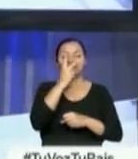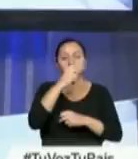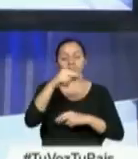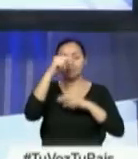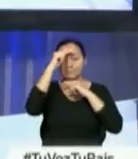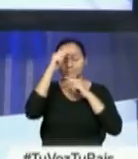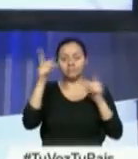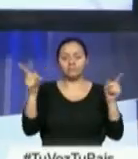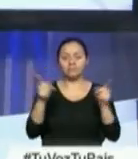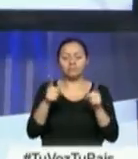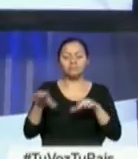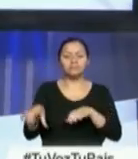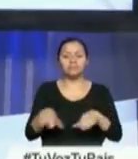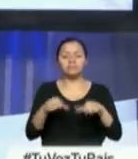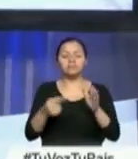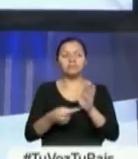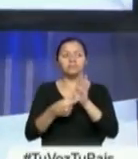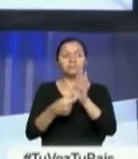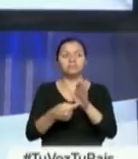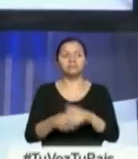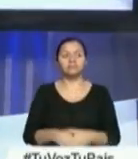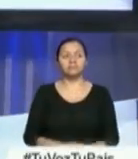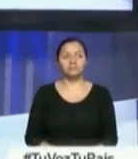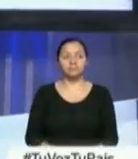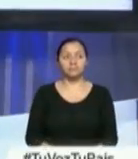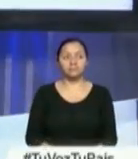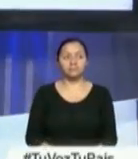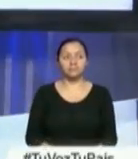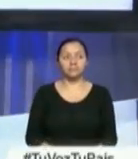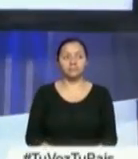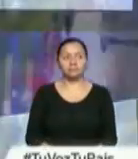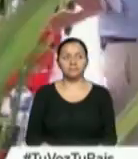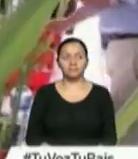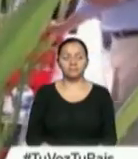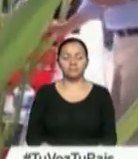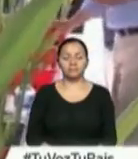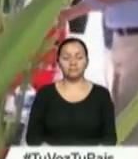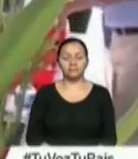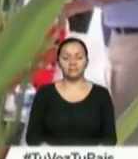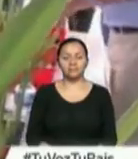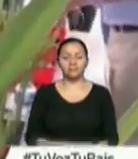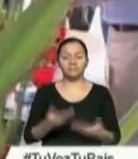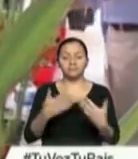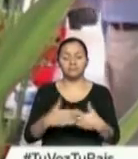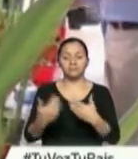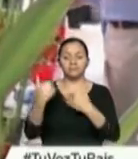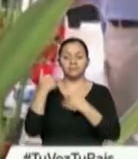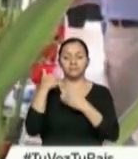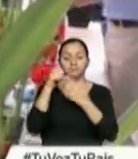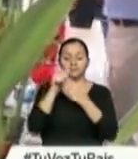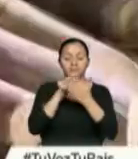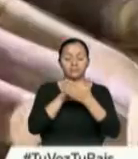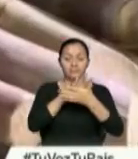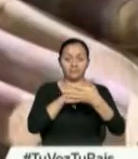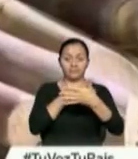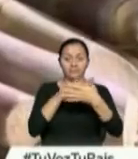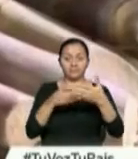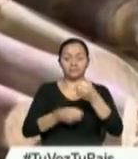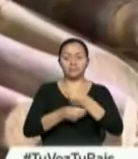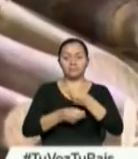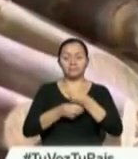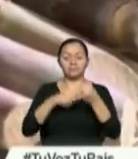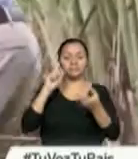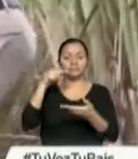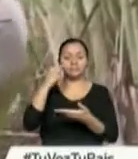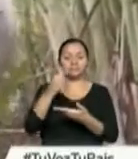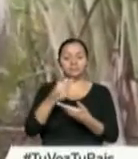le contamos las actividades que desarrolló el segundo mandatario. Como parte de su agenda de trabajo en Guayas, el vicepresidente